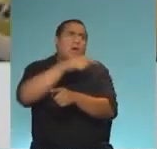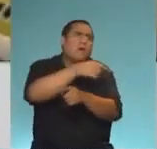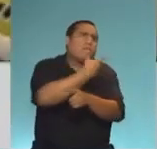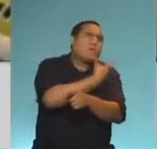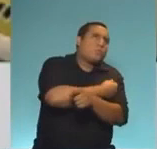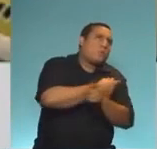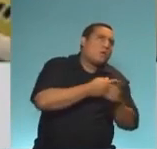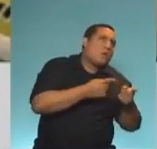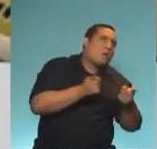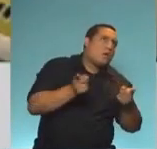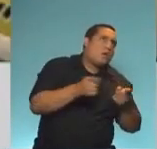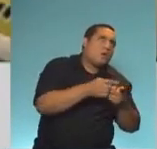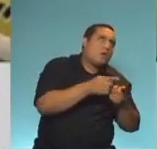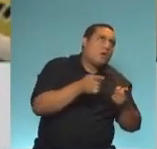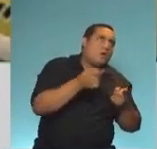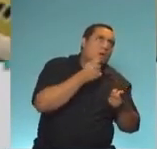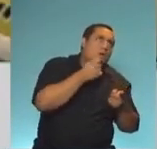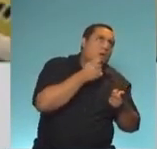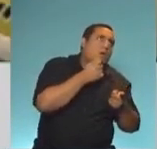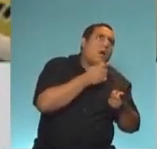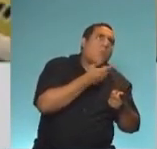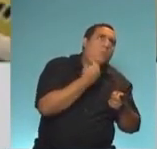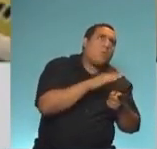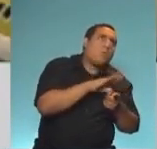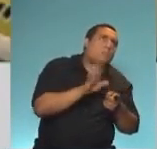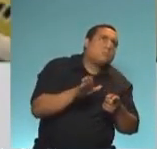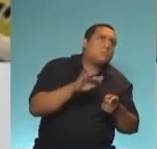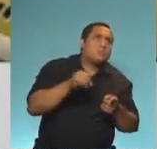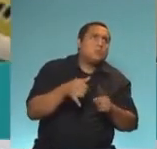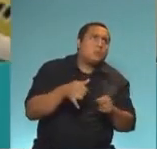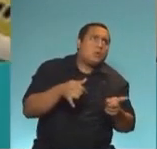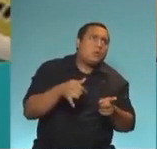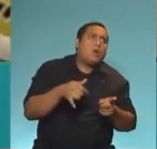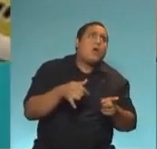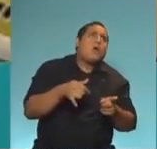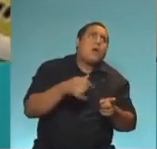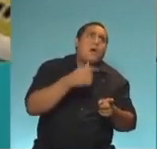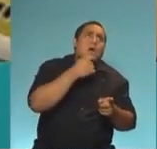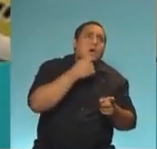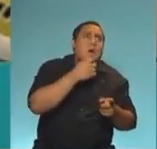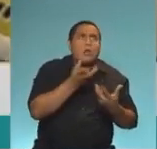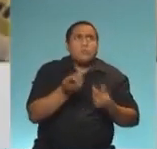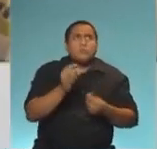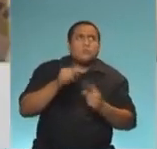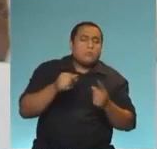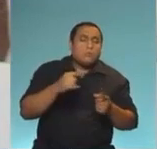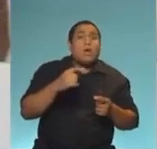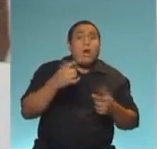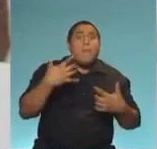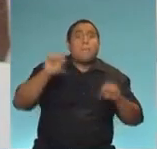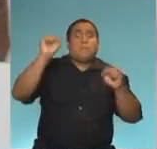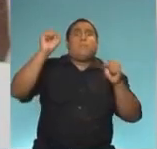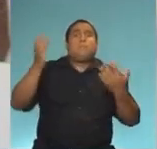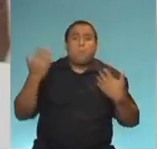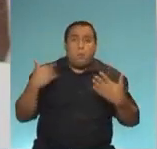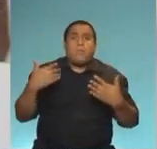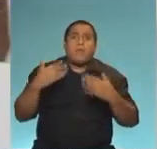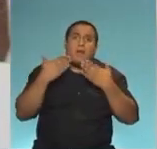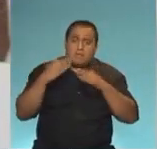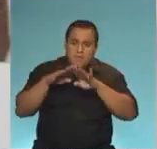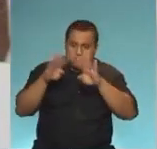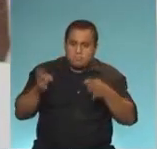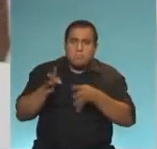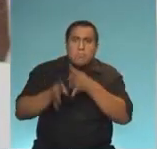cambios alteran la estructura del virus y si eso puede o no modificar la efectividad vacunal. Una incorporación que me